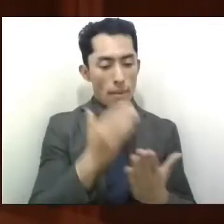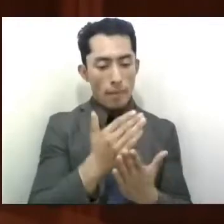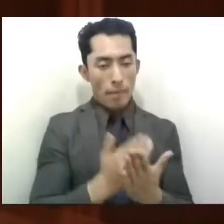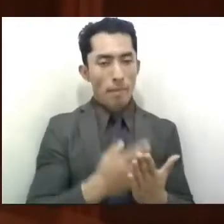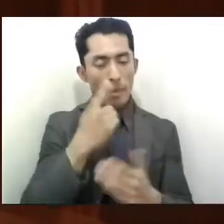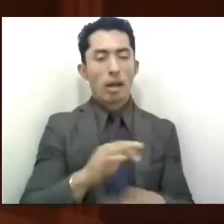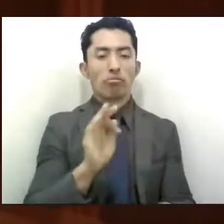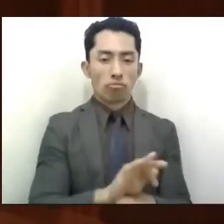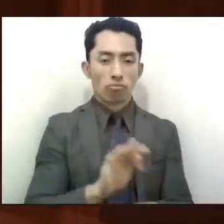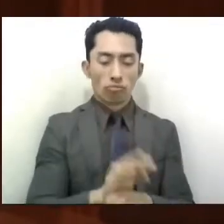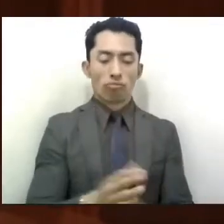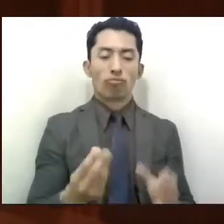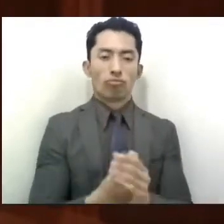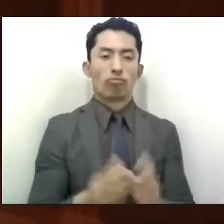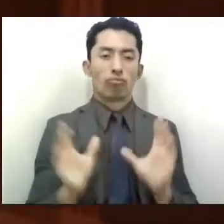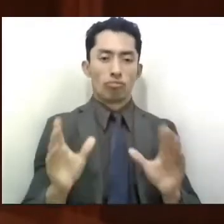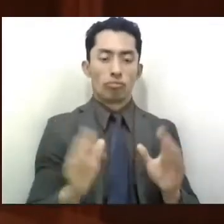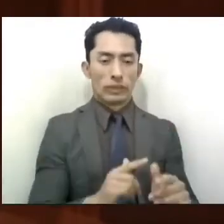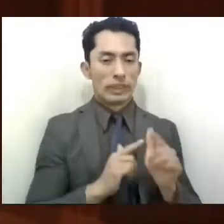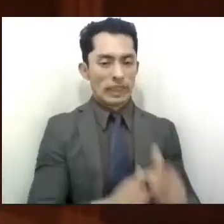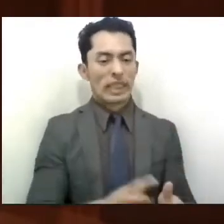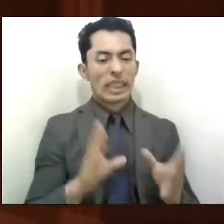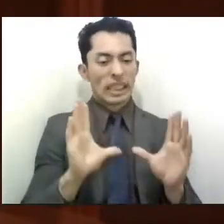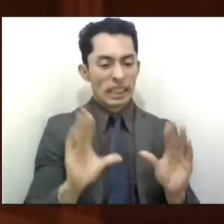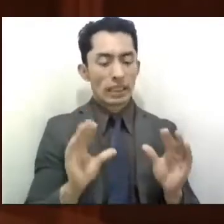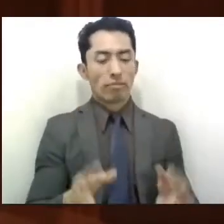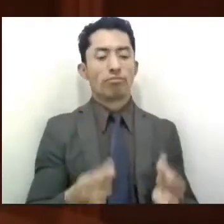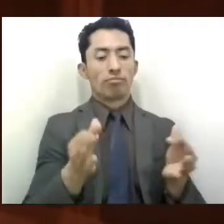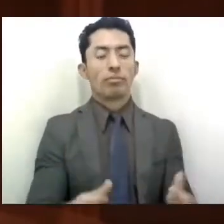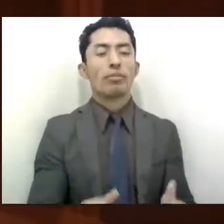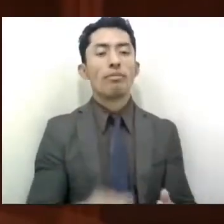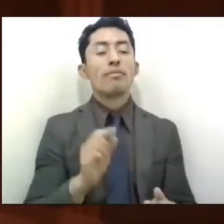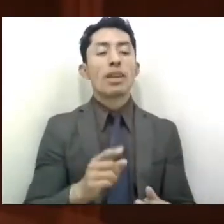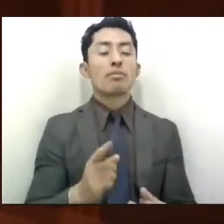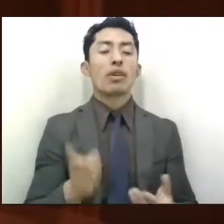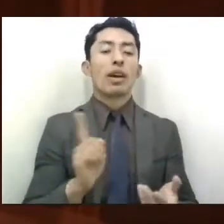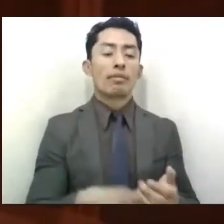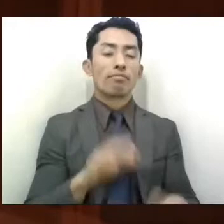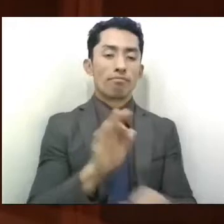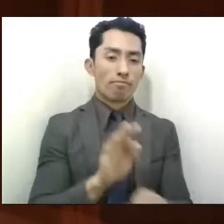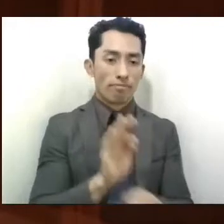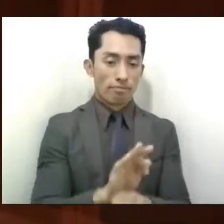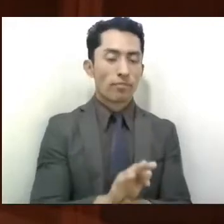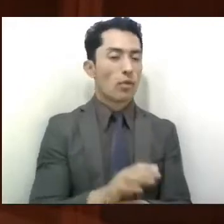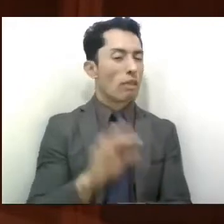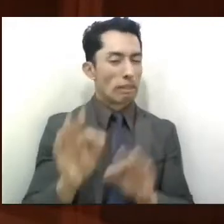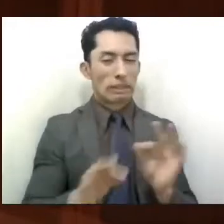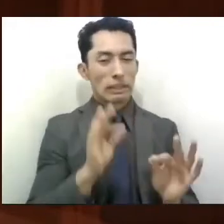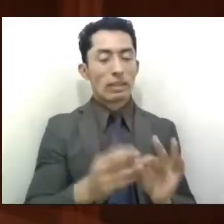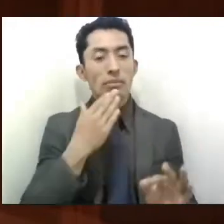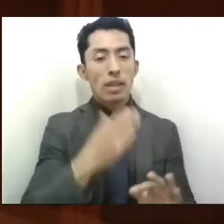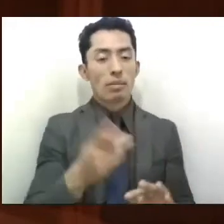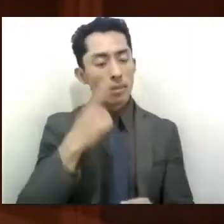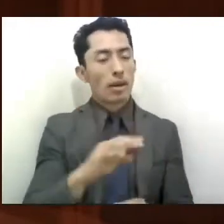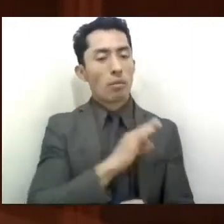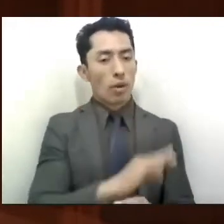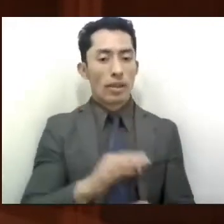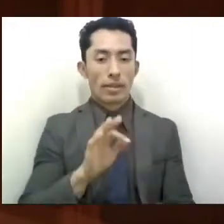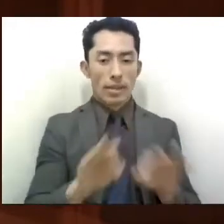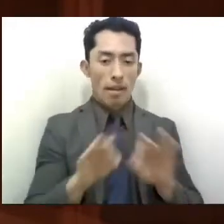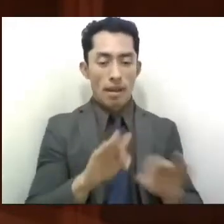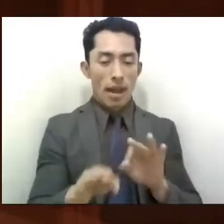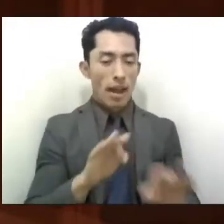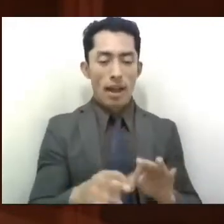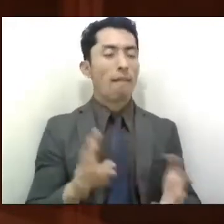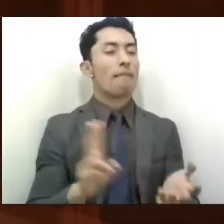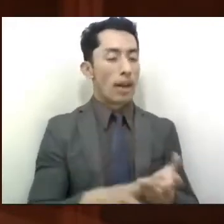continua de calidad y el goce y disfrute de condiciones adecuadas para el ejercicio de esta labor tan fundamental para